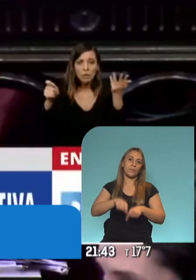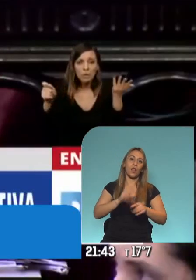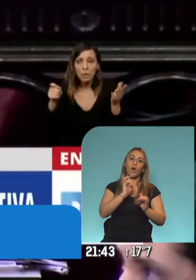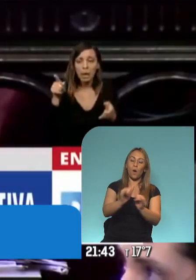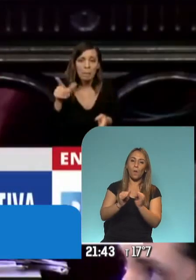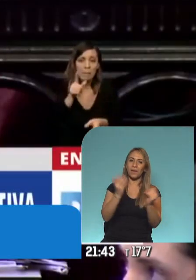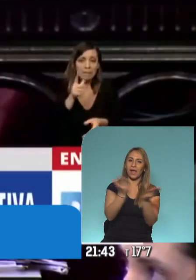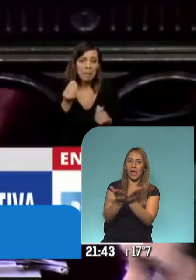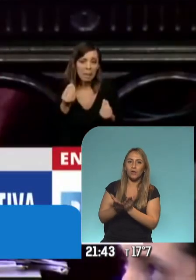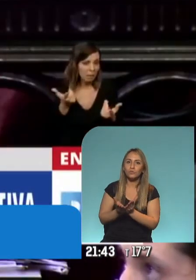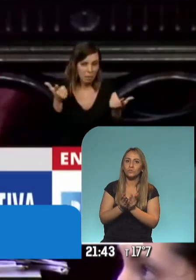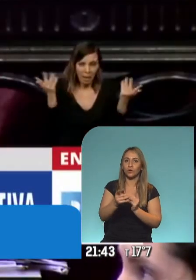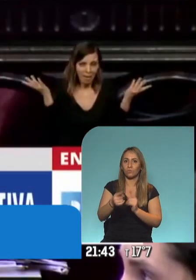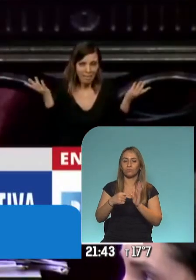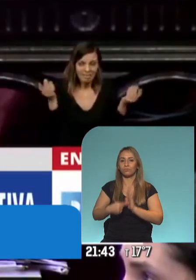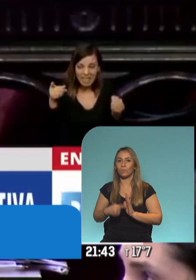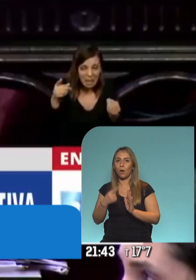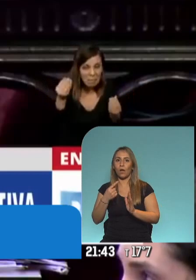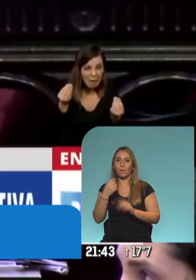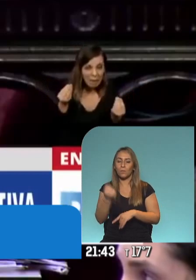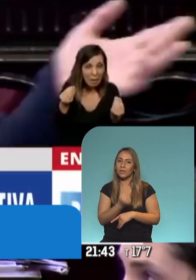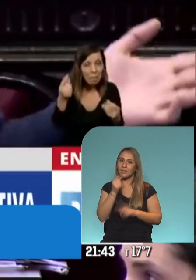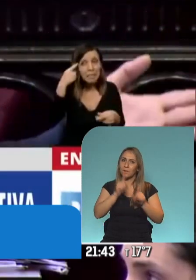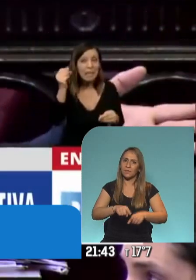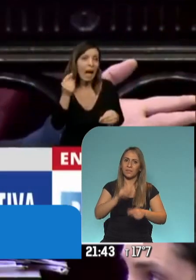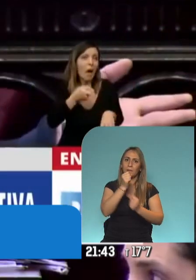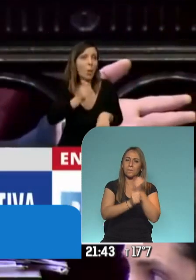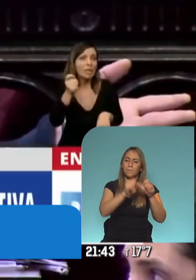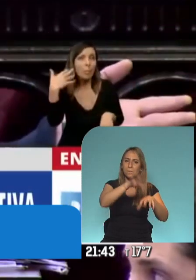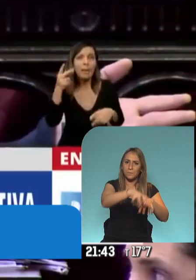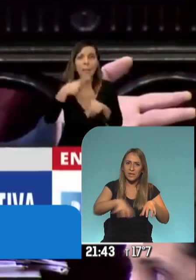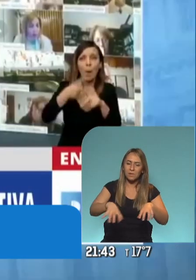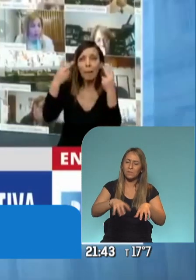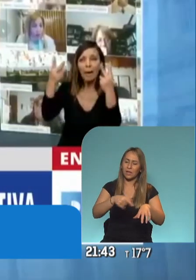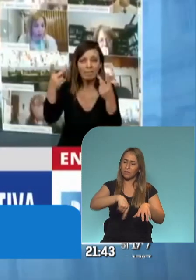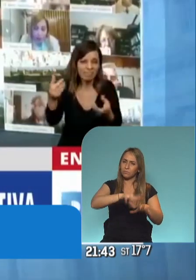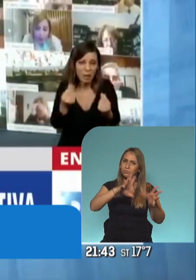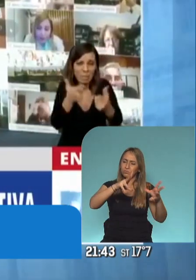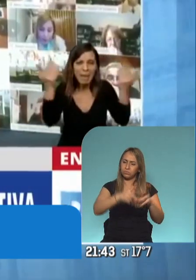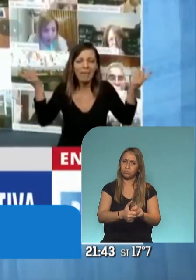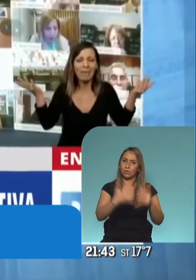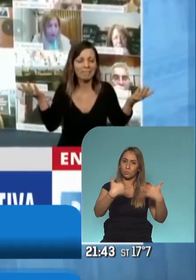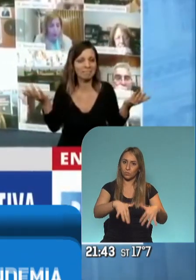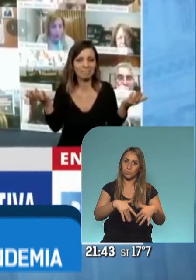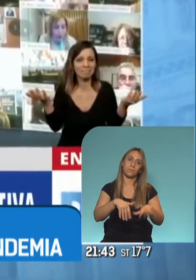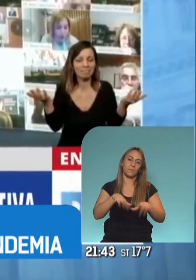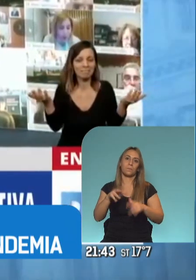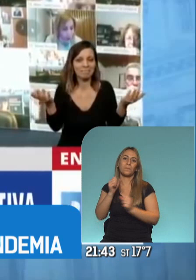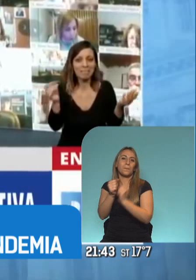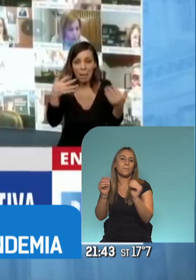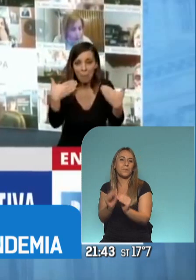estudiantes. Nos parece importante el tema de las pymes que han sido muy golpeadas, y sobre todo las más